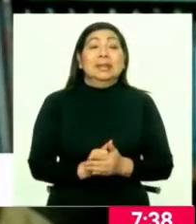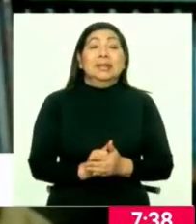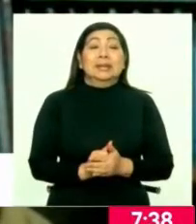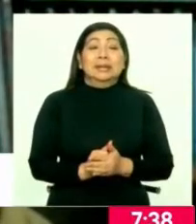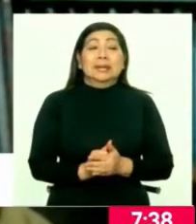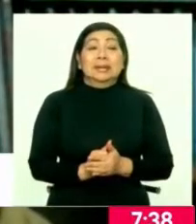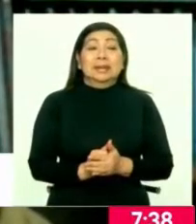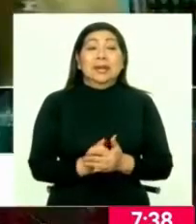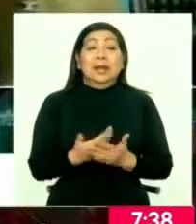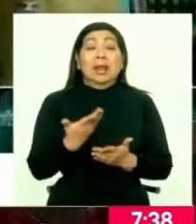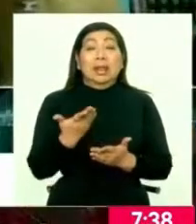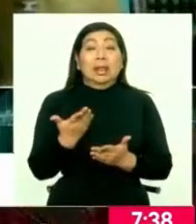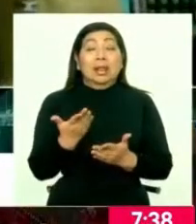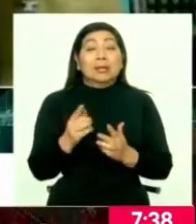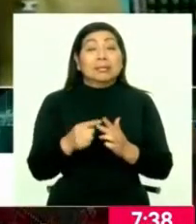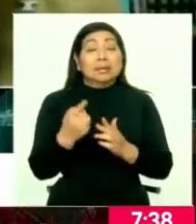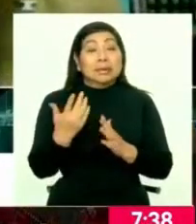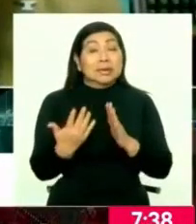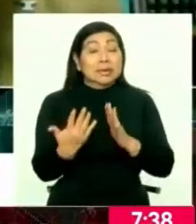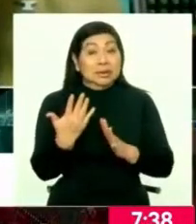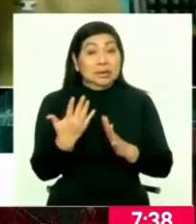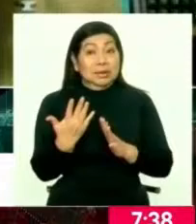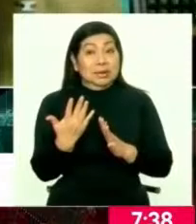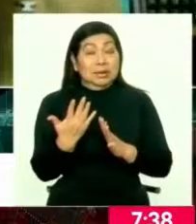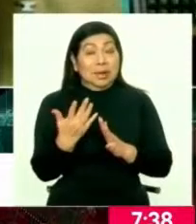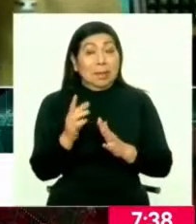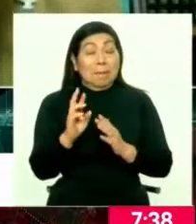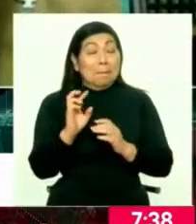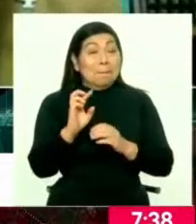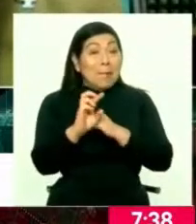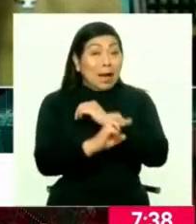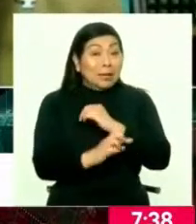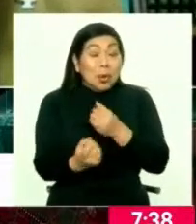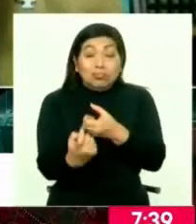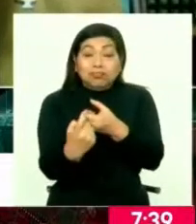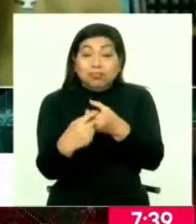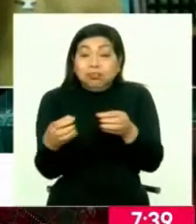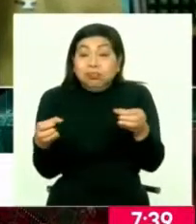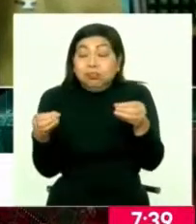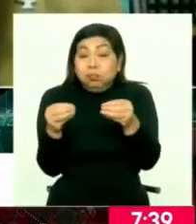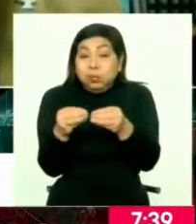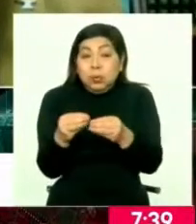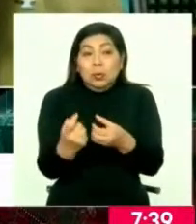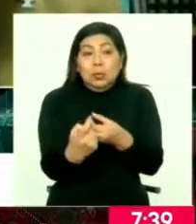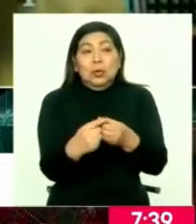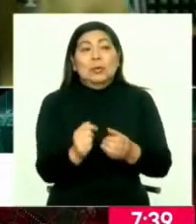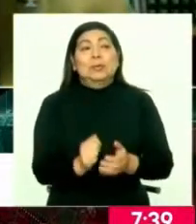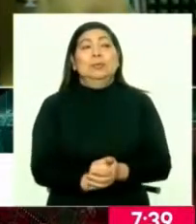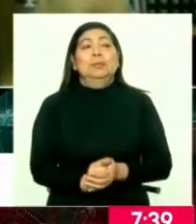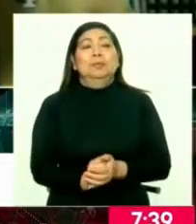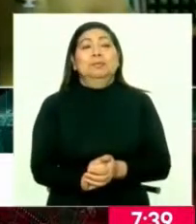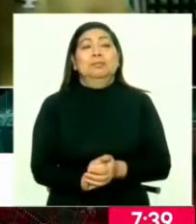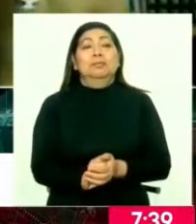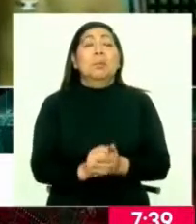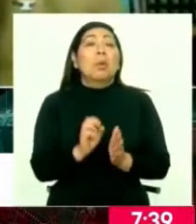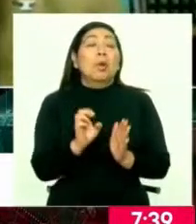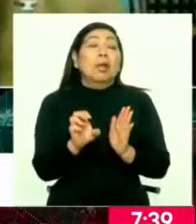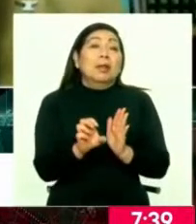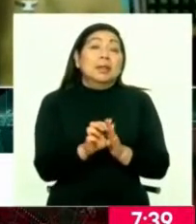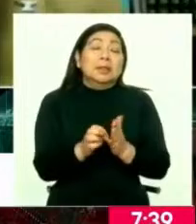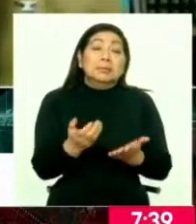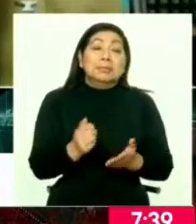Estado de nada menos que 15 países, no solo el Reino Unido, ¿no? Uh-huh. Es decir, por ejemplo,